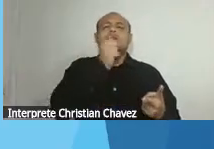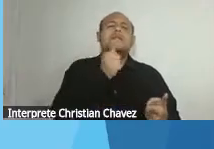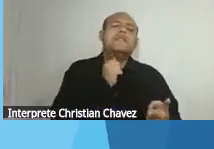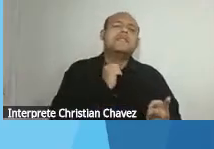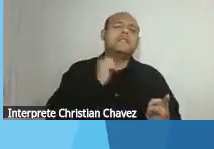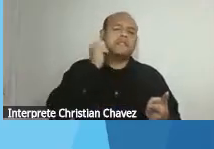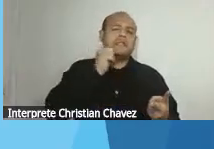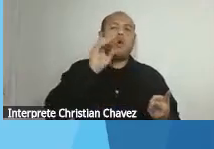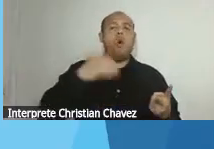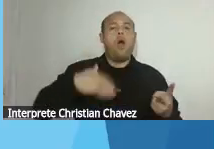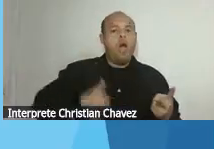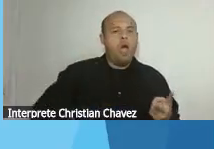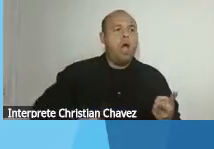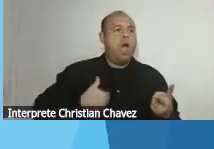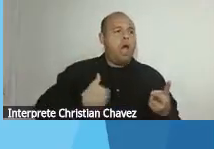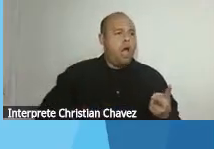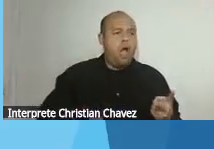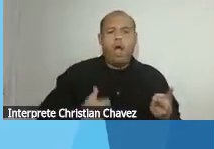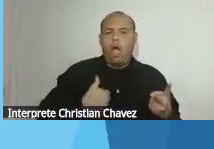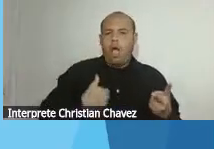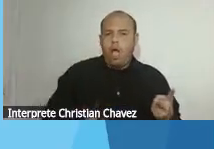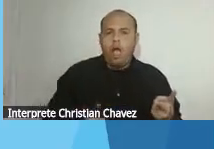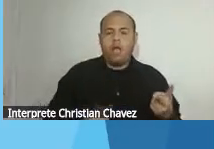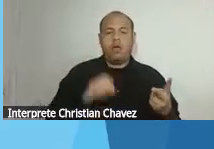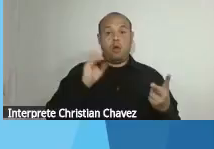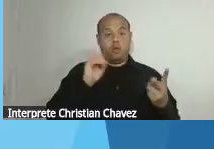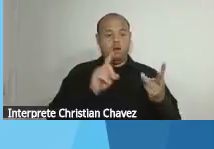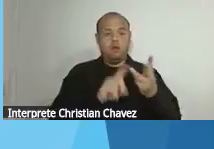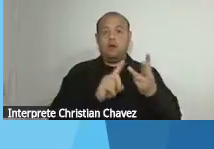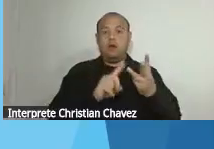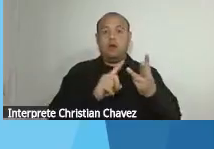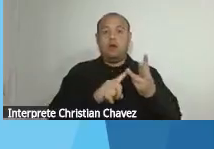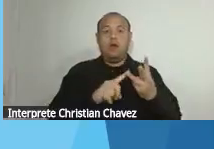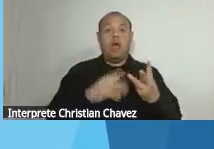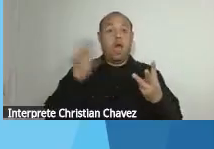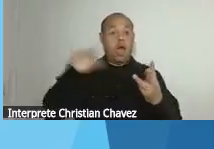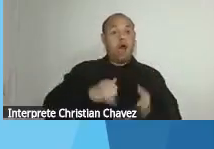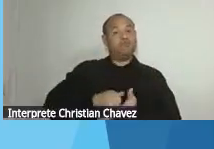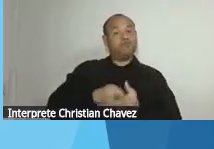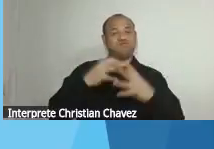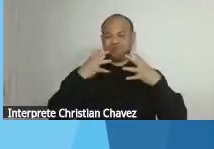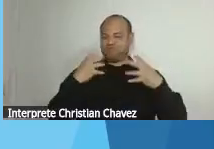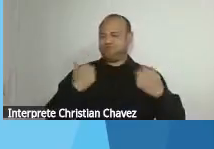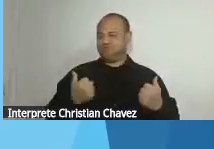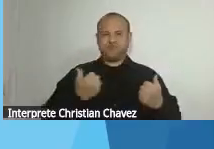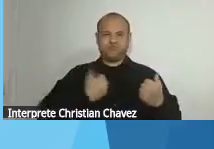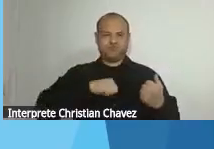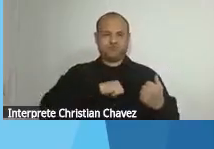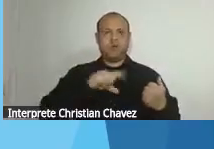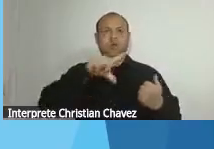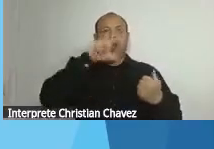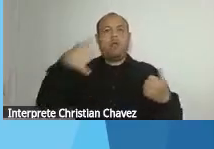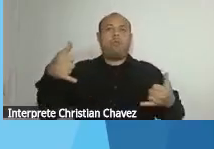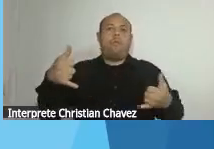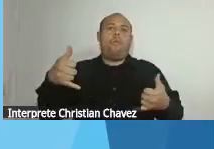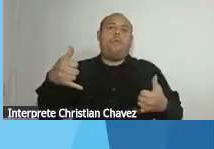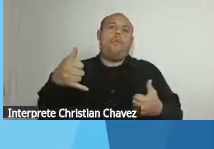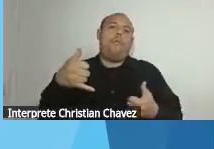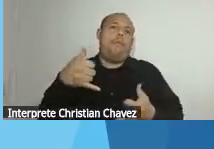hambre, si la persona está perdiendo de peso eh, sin ninguna